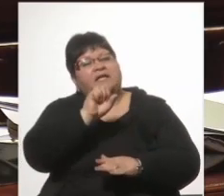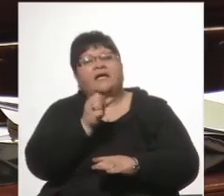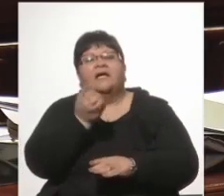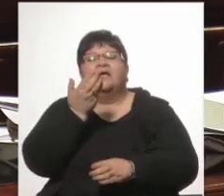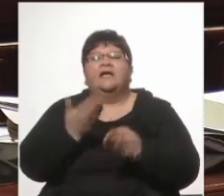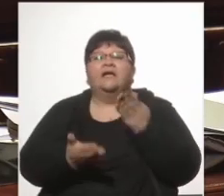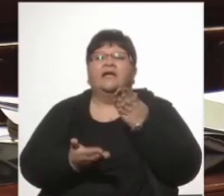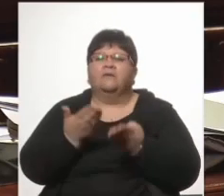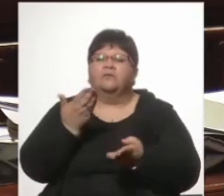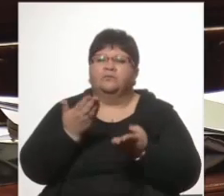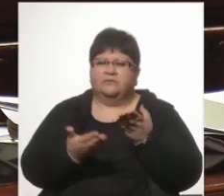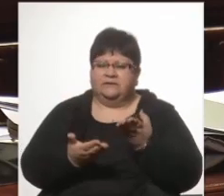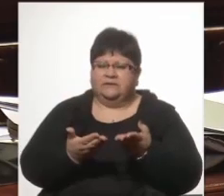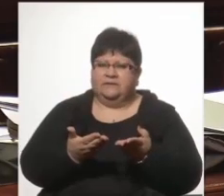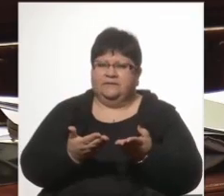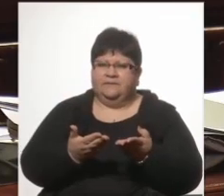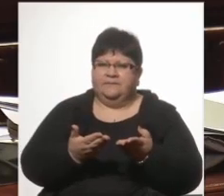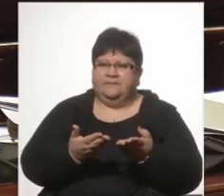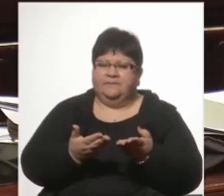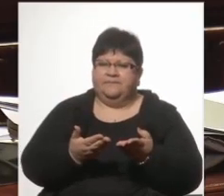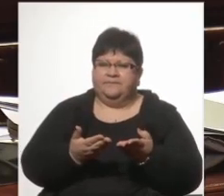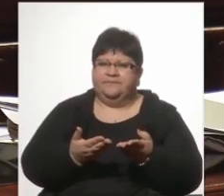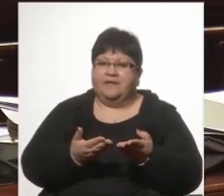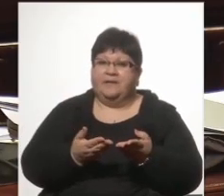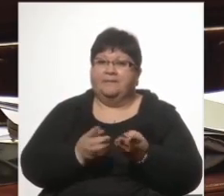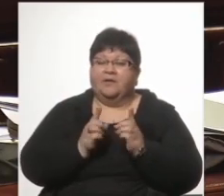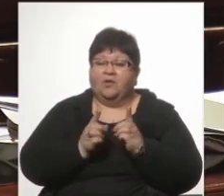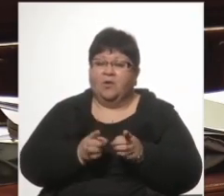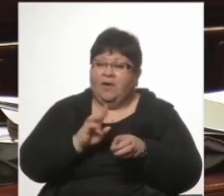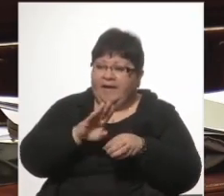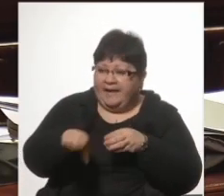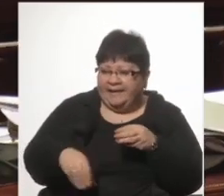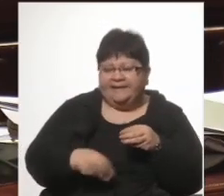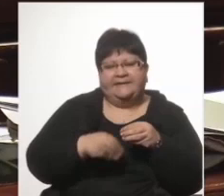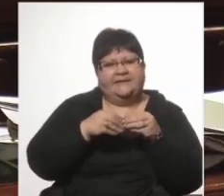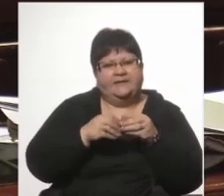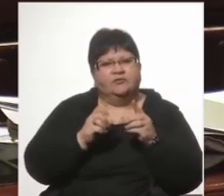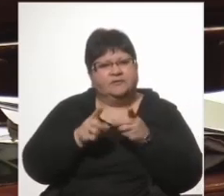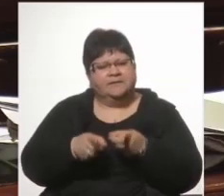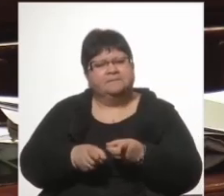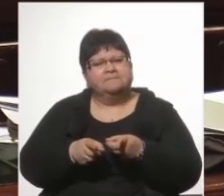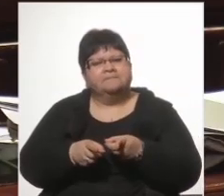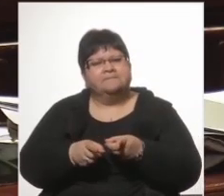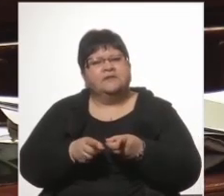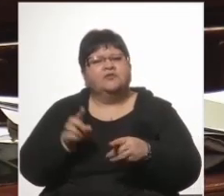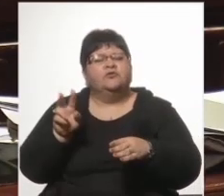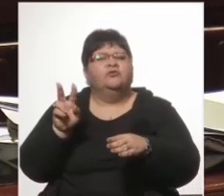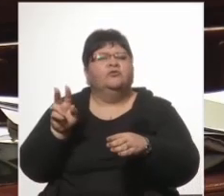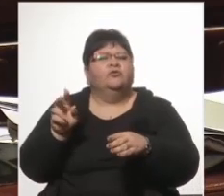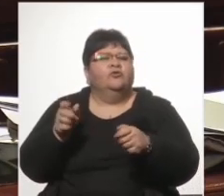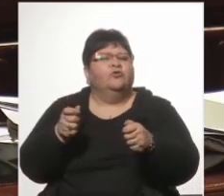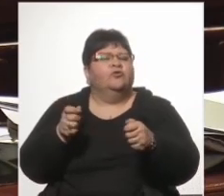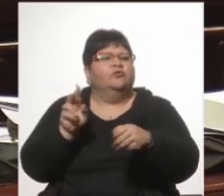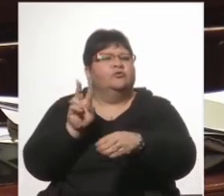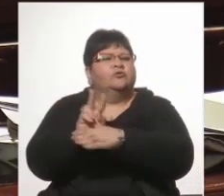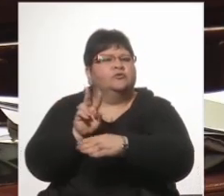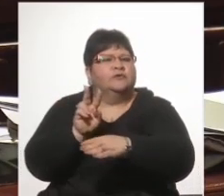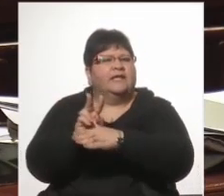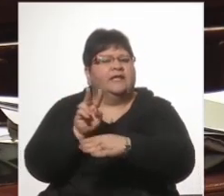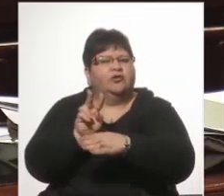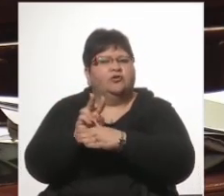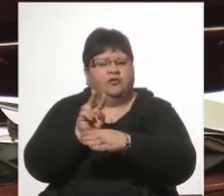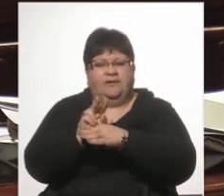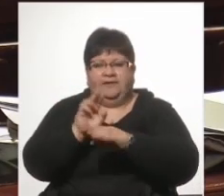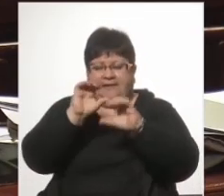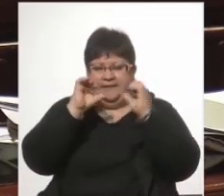competente, agregando que el Contralor de la Cámara tiene que ser muy estricto, Contralor que no implica lesión de la separación de